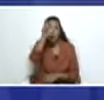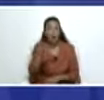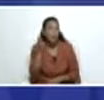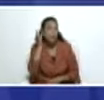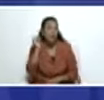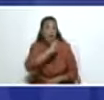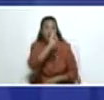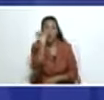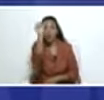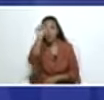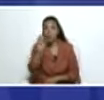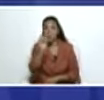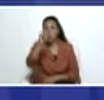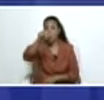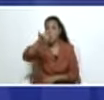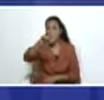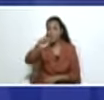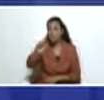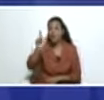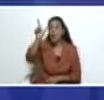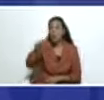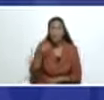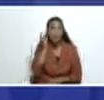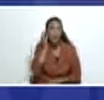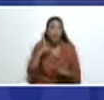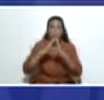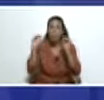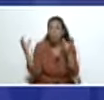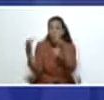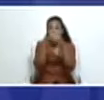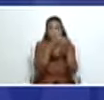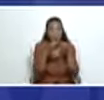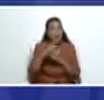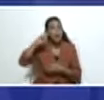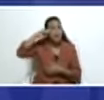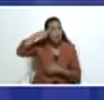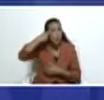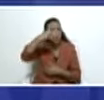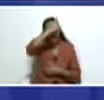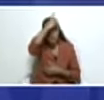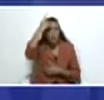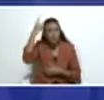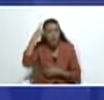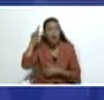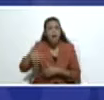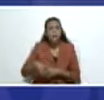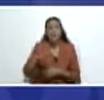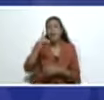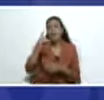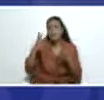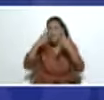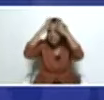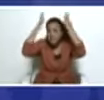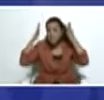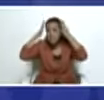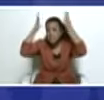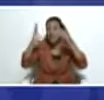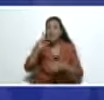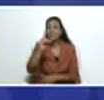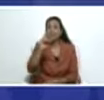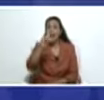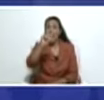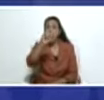Sonia Correa. Bueno, y con todo el equipo, recordemos, Diosdado, a Darío Viva, también uno